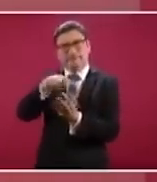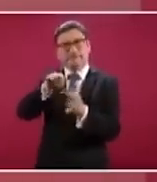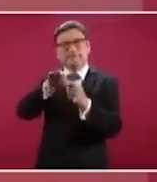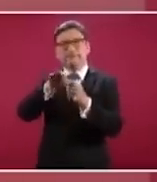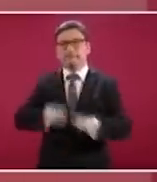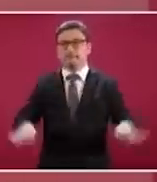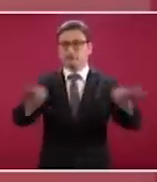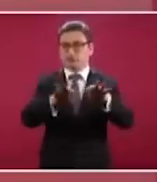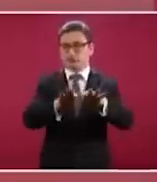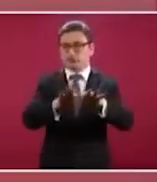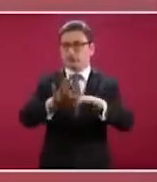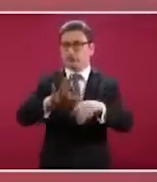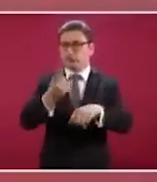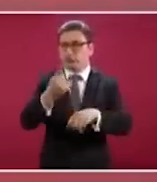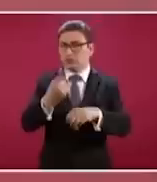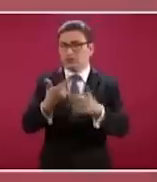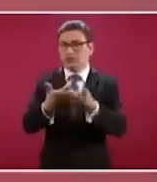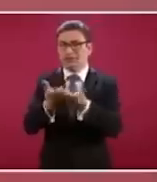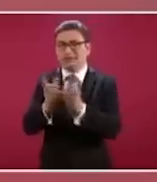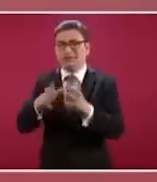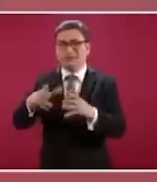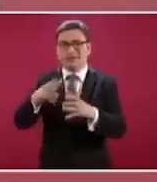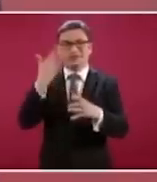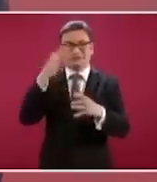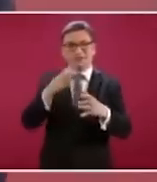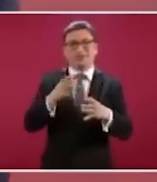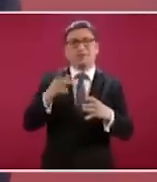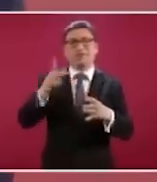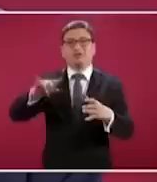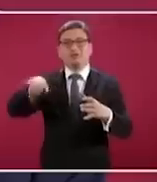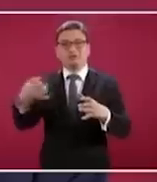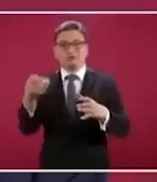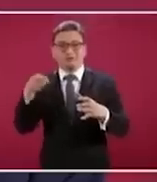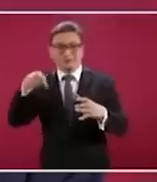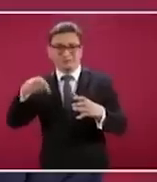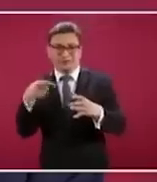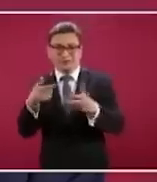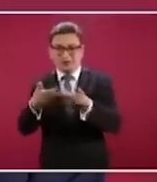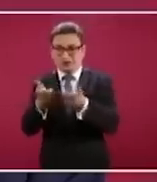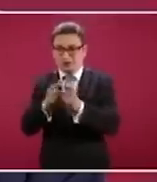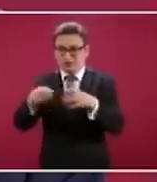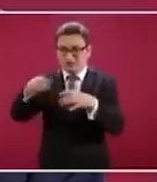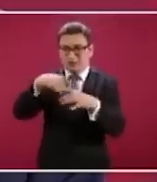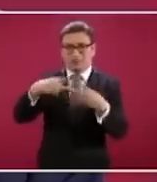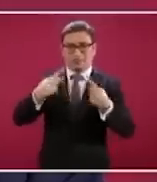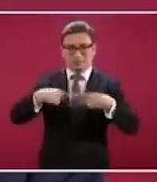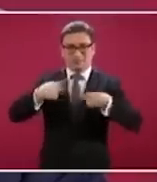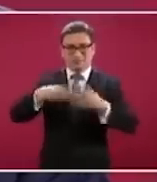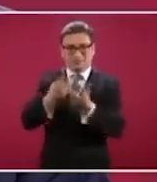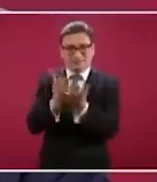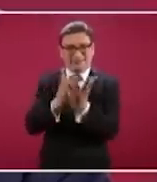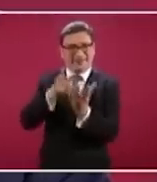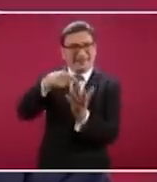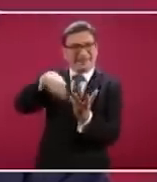porque es el órgano del Poder Judicial que tiene que cuidar